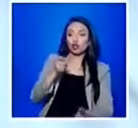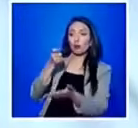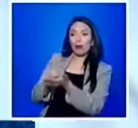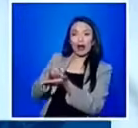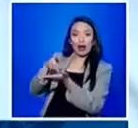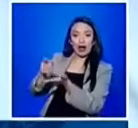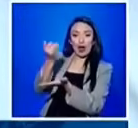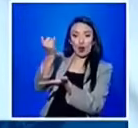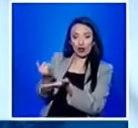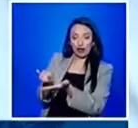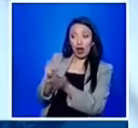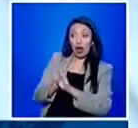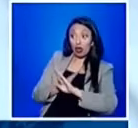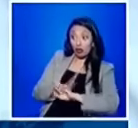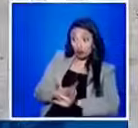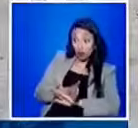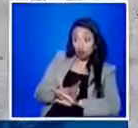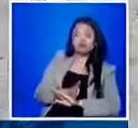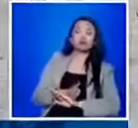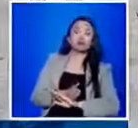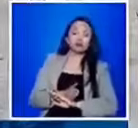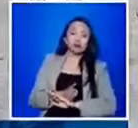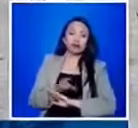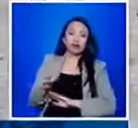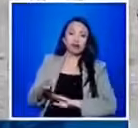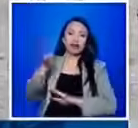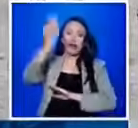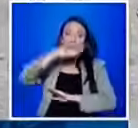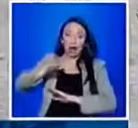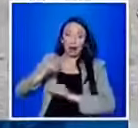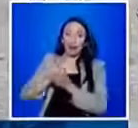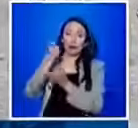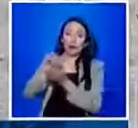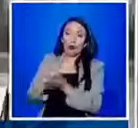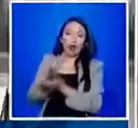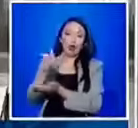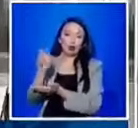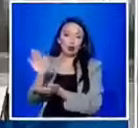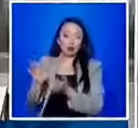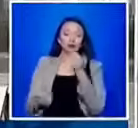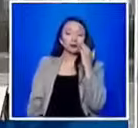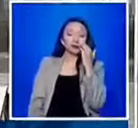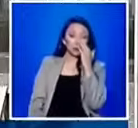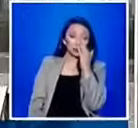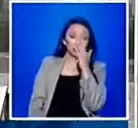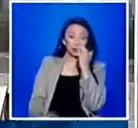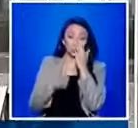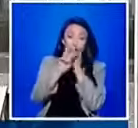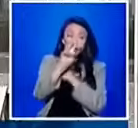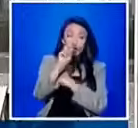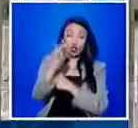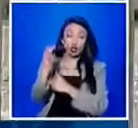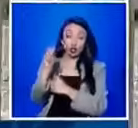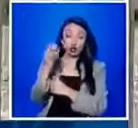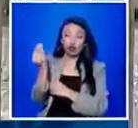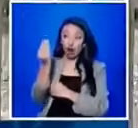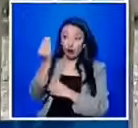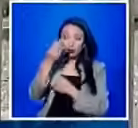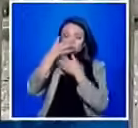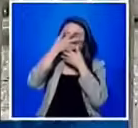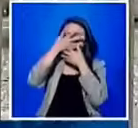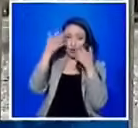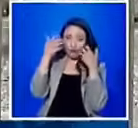valor al iniciar el trámite y el resto cuando concluya. Hasta el momento, 200 jóvenes han resultado afectados, pero solo